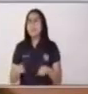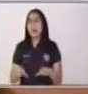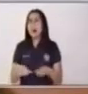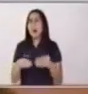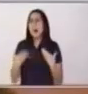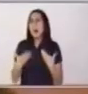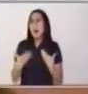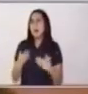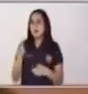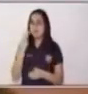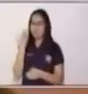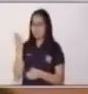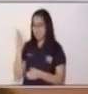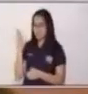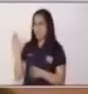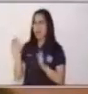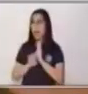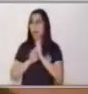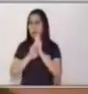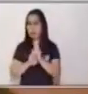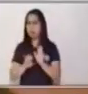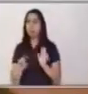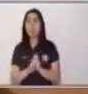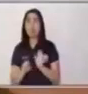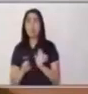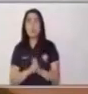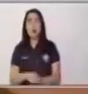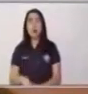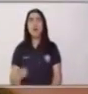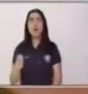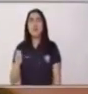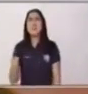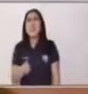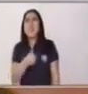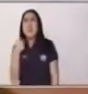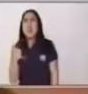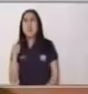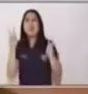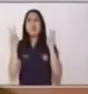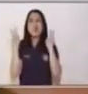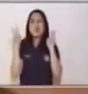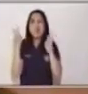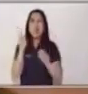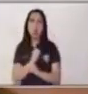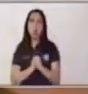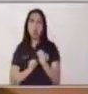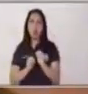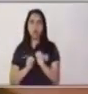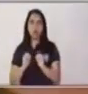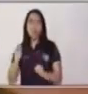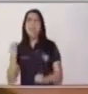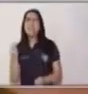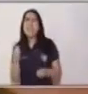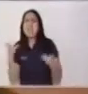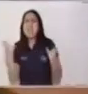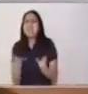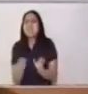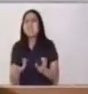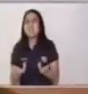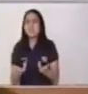título? ¿Qué conclusiones? ¿Qué semejanza? ¿Qué